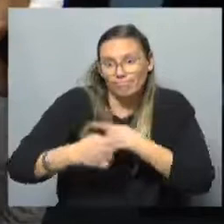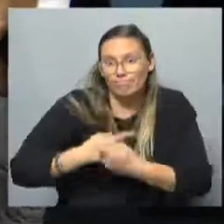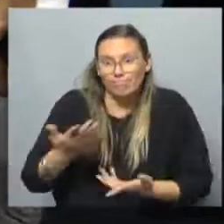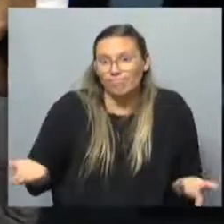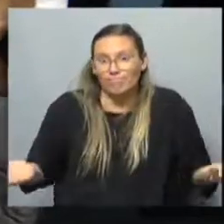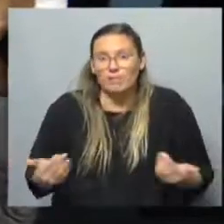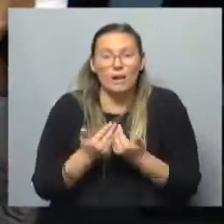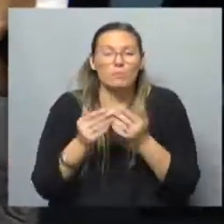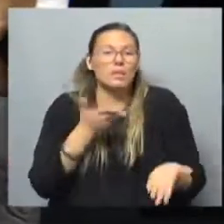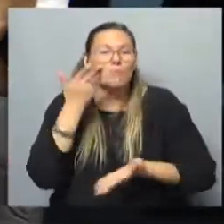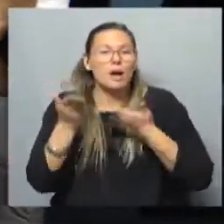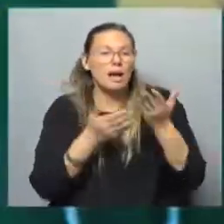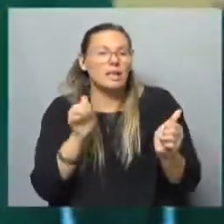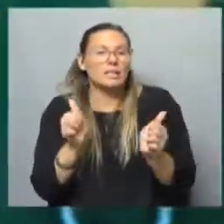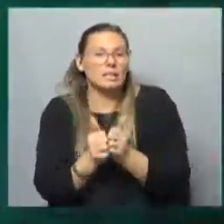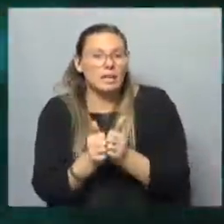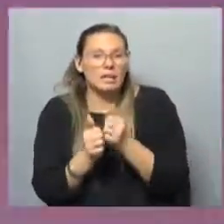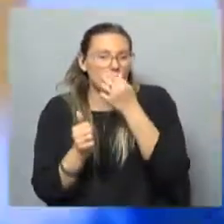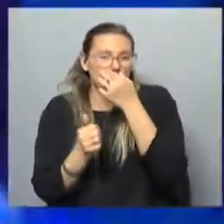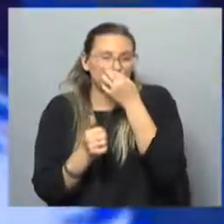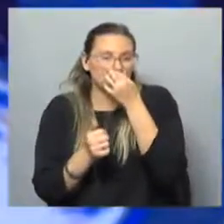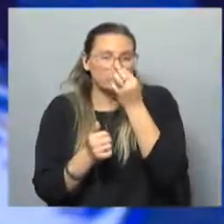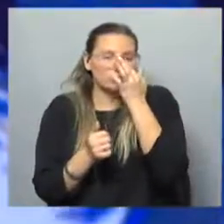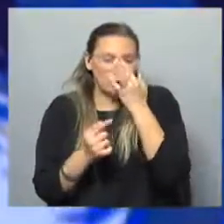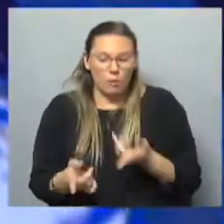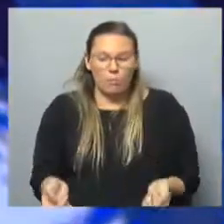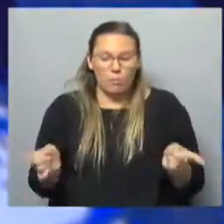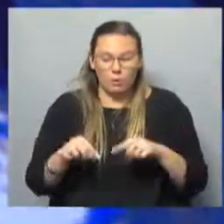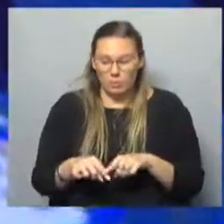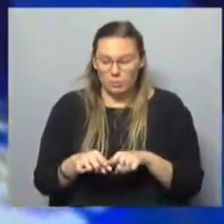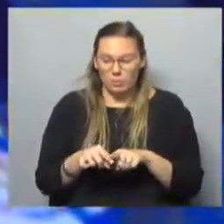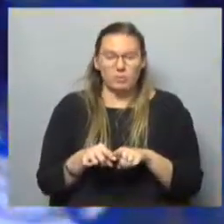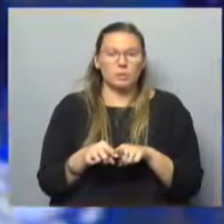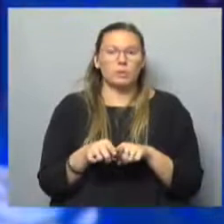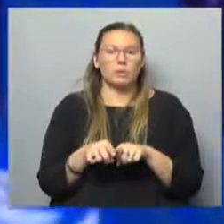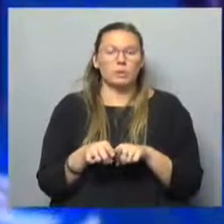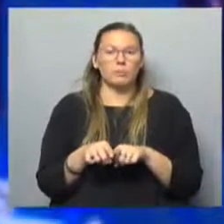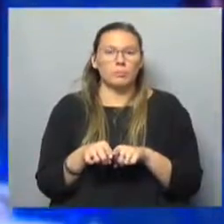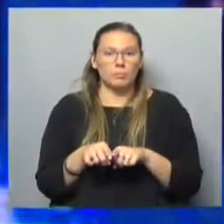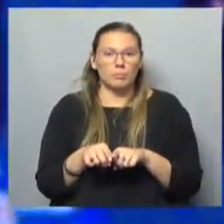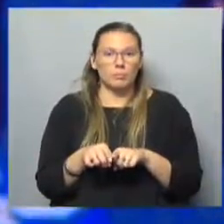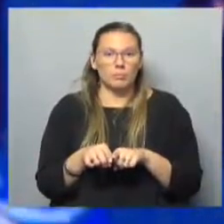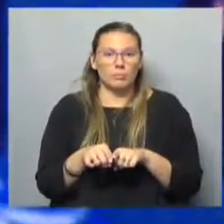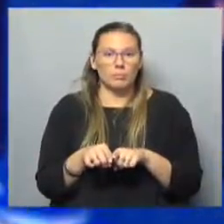Y empezamos a cantar juntos y salía la onda. Volvimos a tener ese